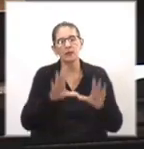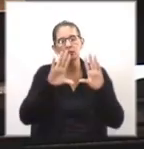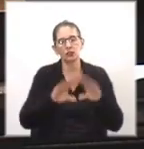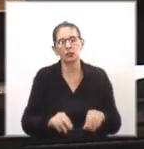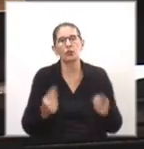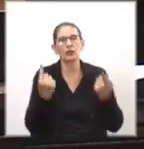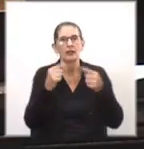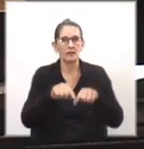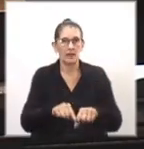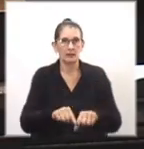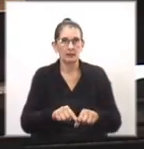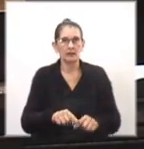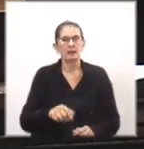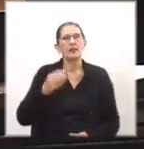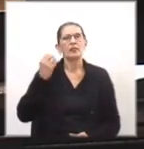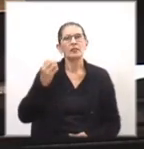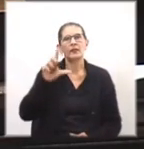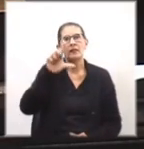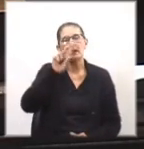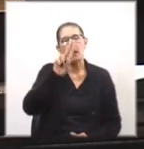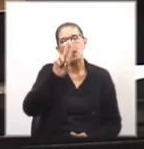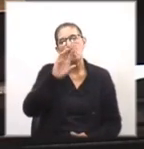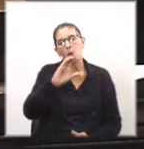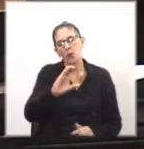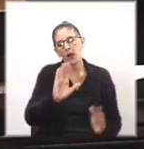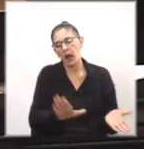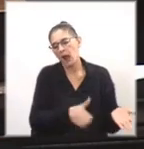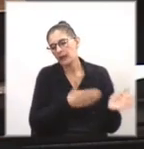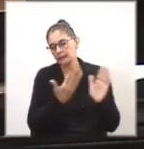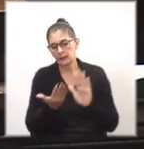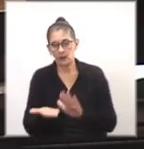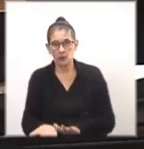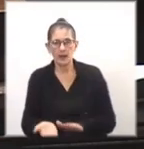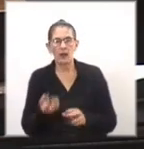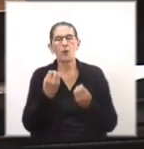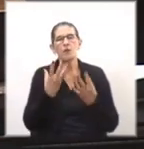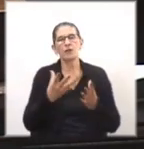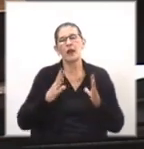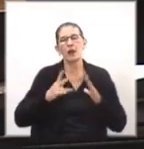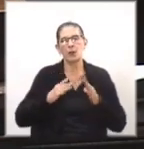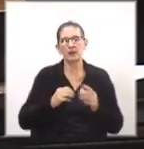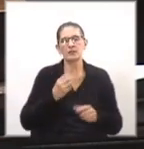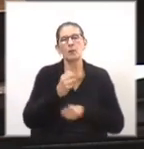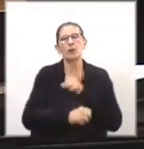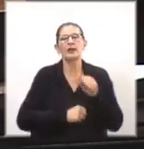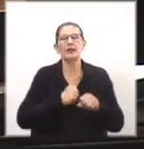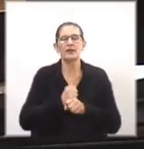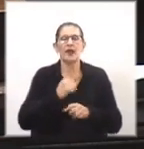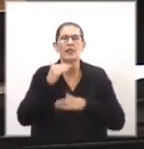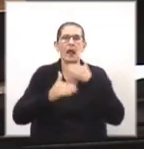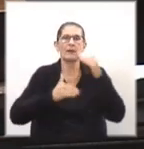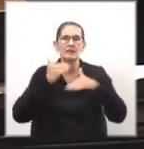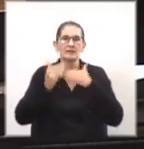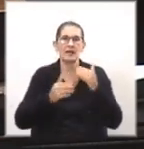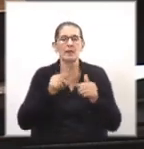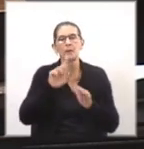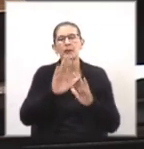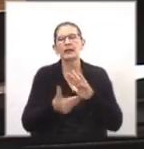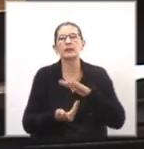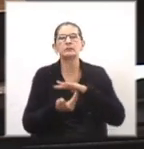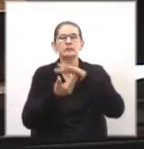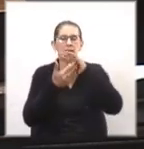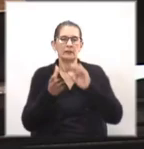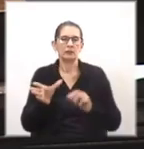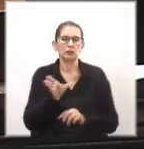y digo bien, desde la LUC en adelante, como fue la jubilación por edad avanzada, porque era la madre de todos los